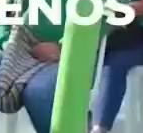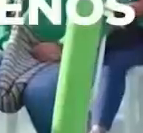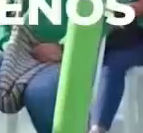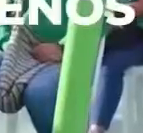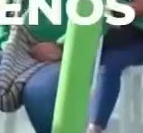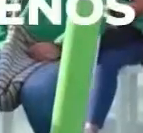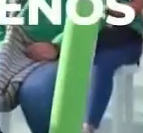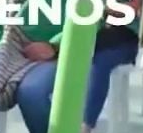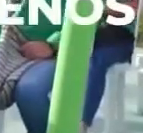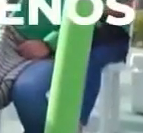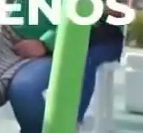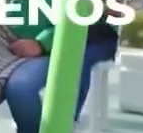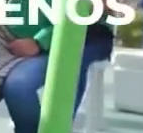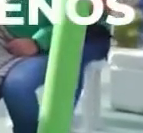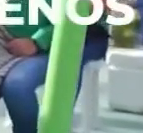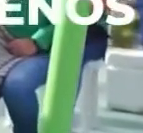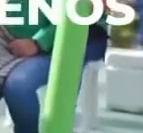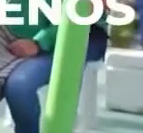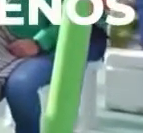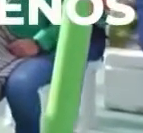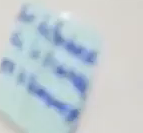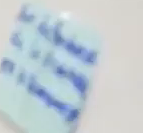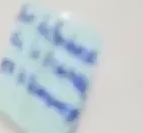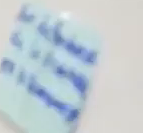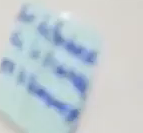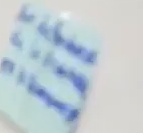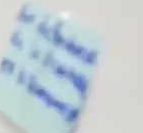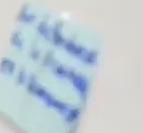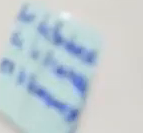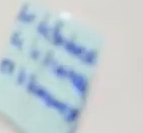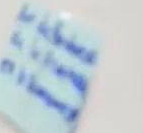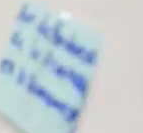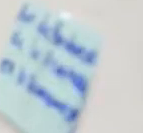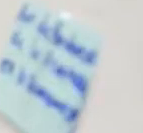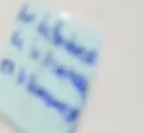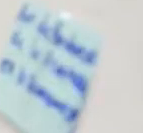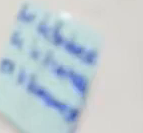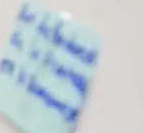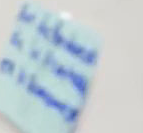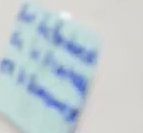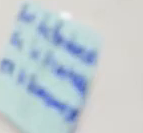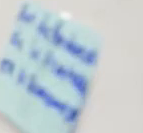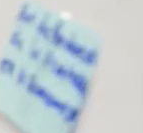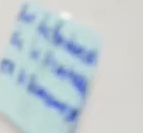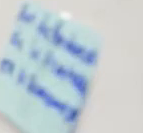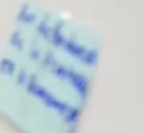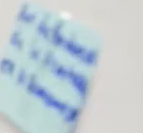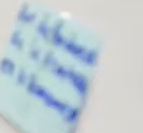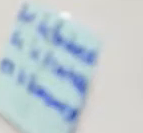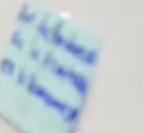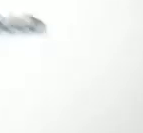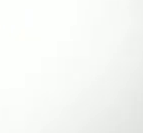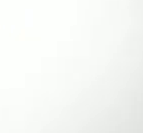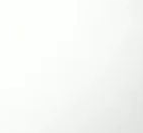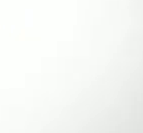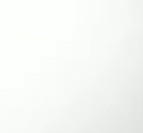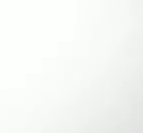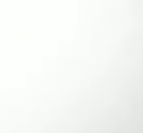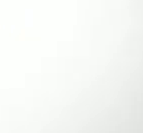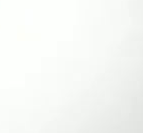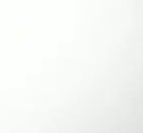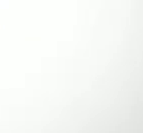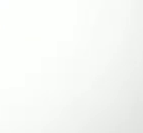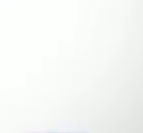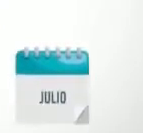pesar de todo ello, hemos logrado cumplirle a los cucuteños y hoy seguimos trabajando en el cumplimiento del programa de gobierno trazado desde el principio,